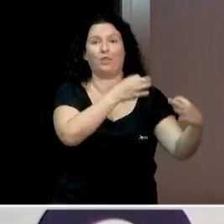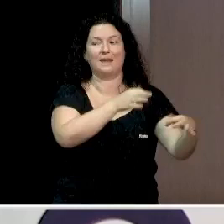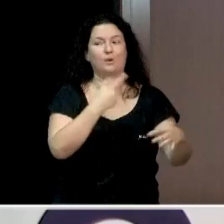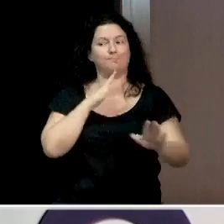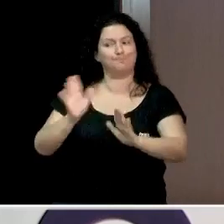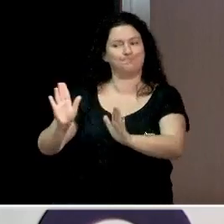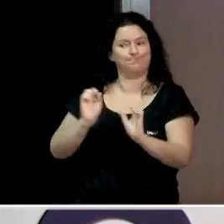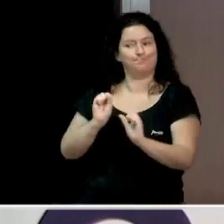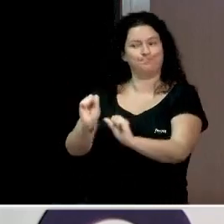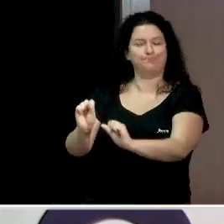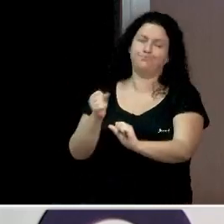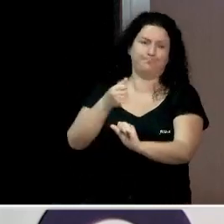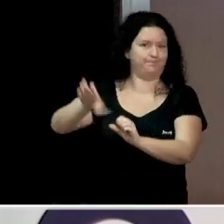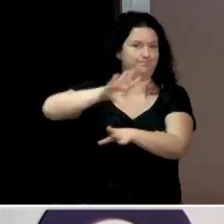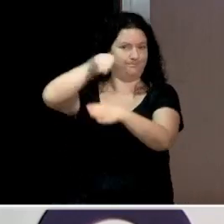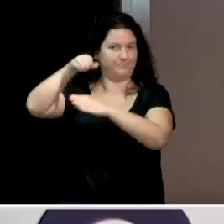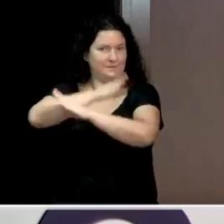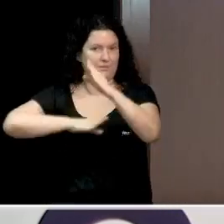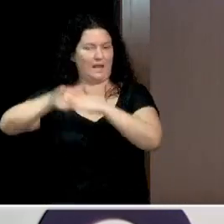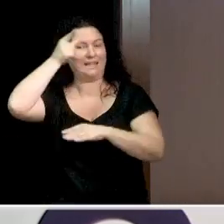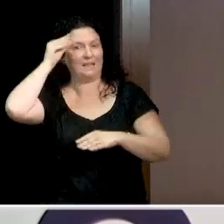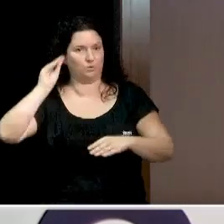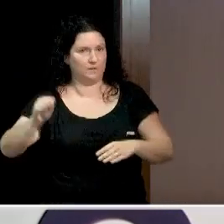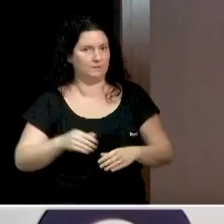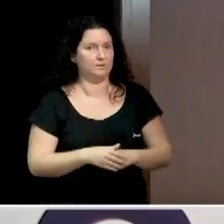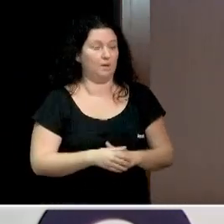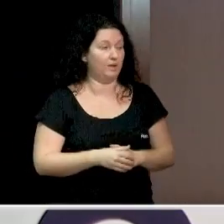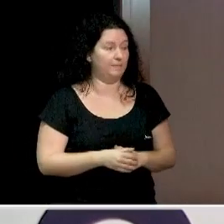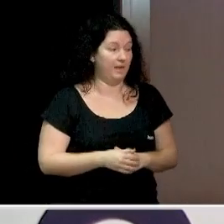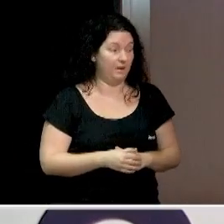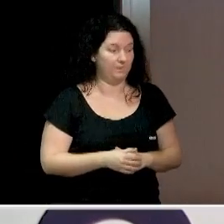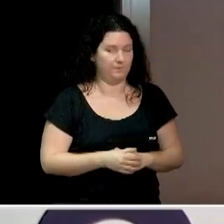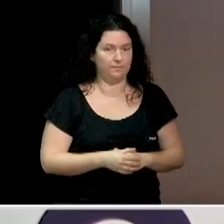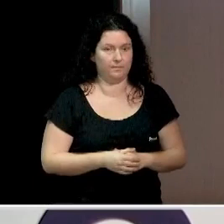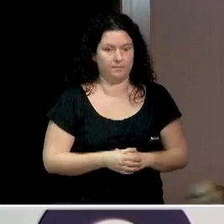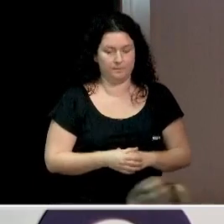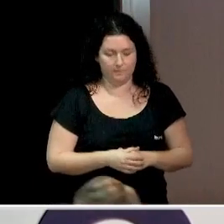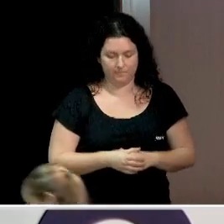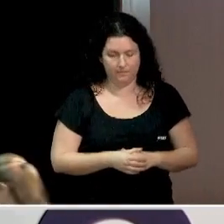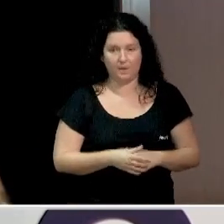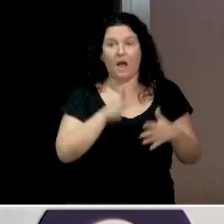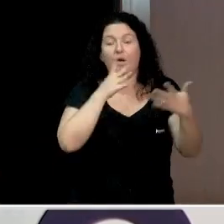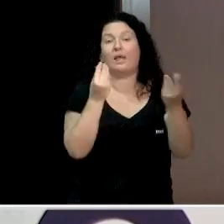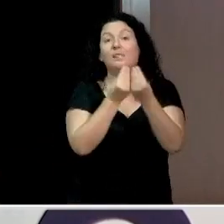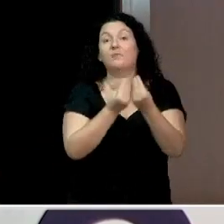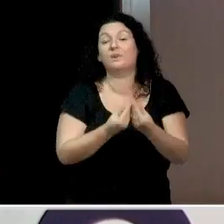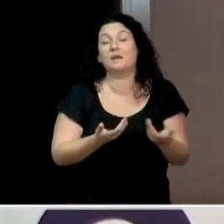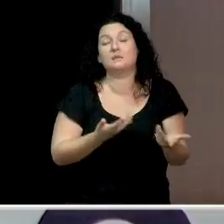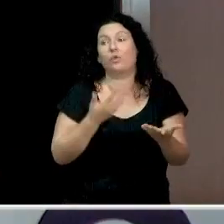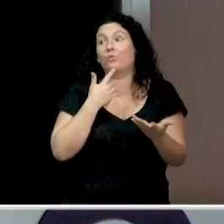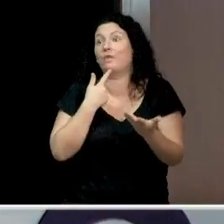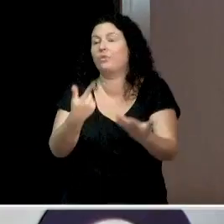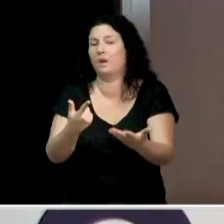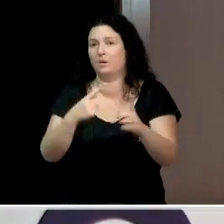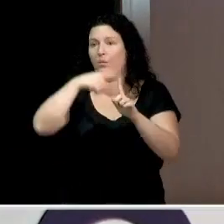más absorber y son precisamente personas con discapacidad intelectual. Así es. No tengo ahora las cifras, no, si le diera